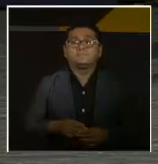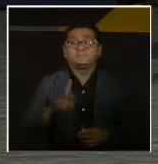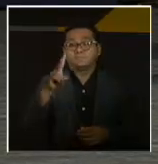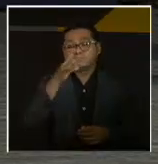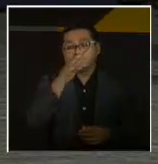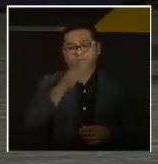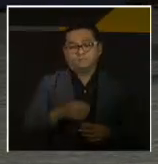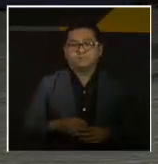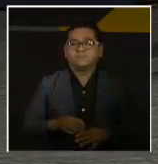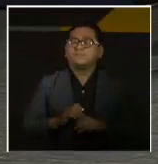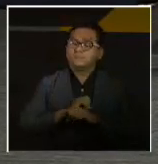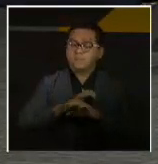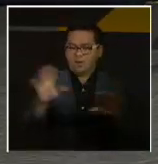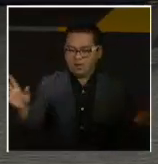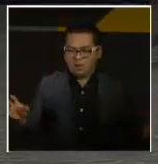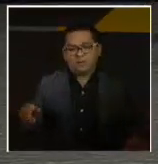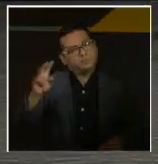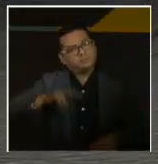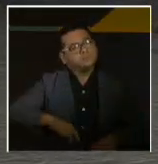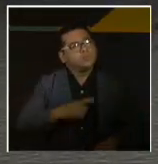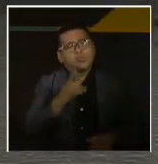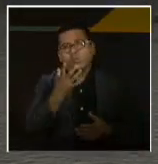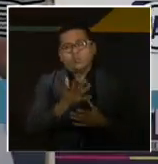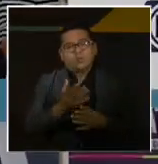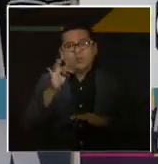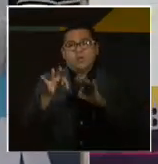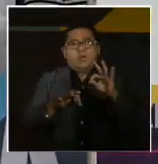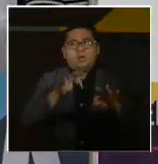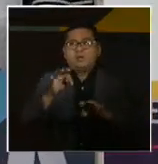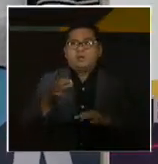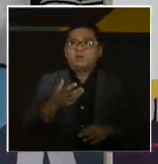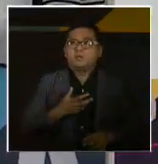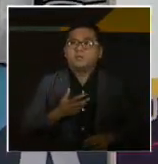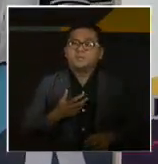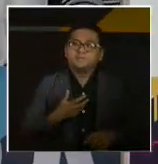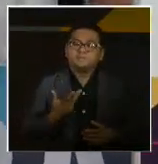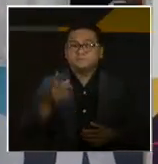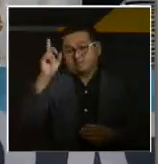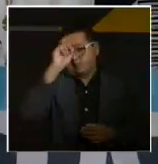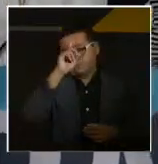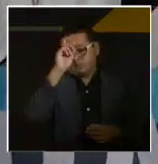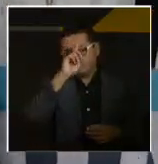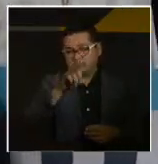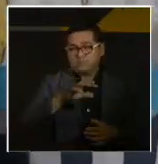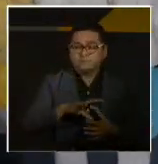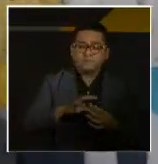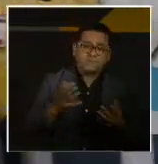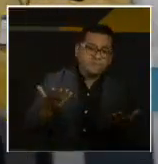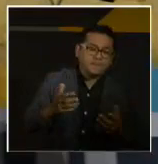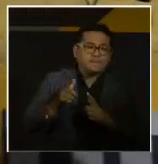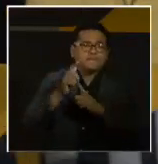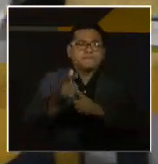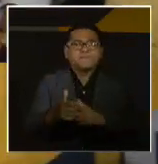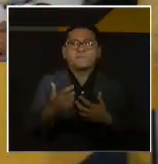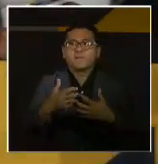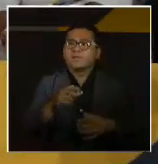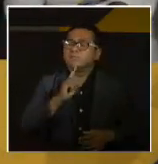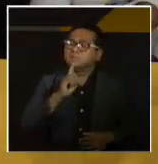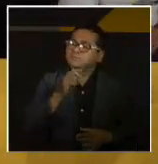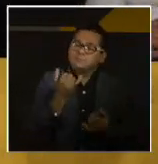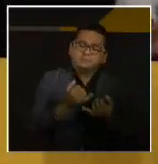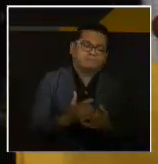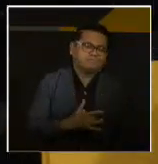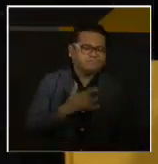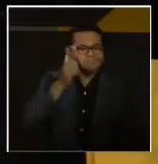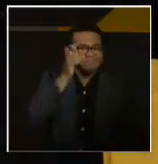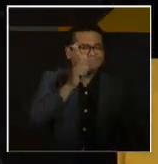2 minutos. Por supuesto que sí. No solamente se trata de que tengamos el Consejo Ciudadano de Elaboración y Seguimiento del Presupuesto, sino yo